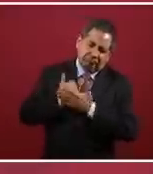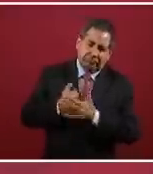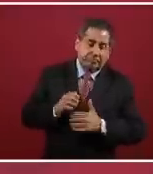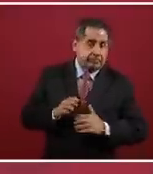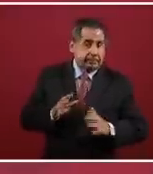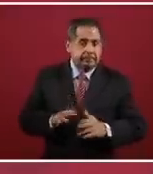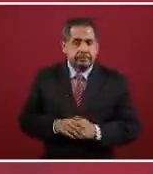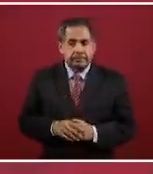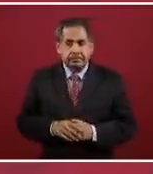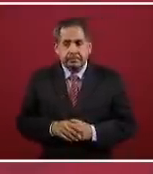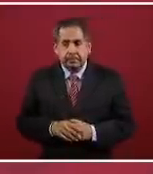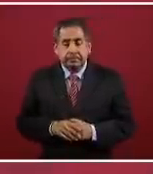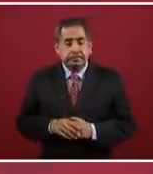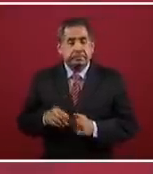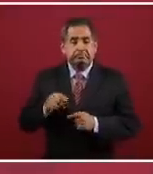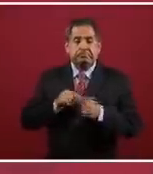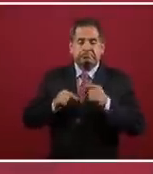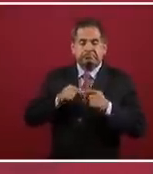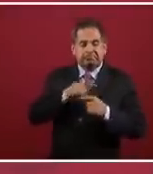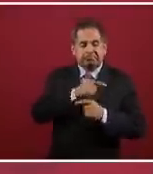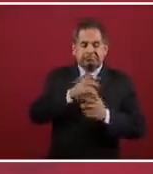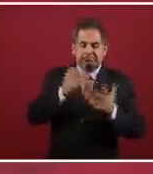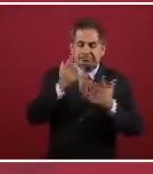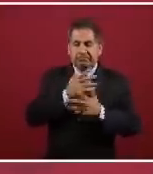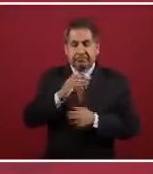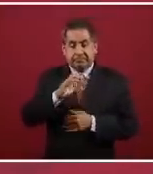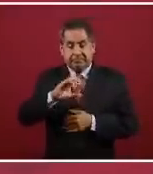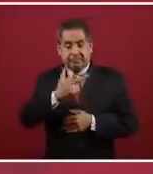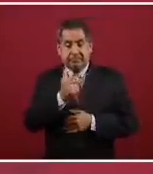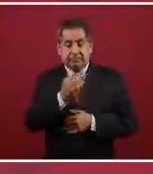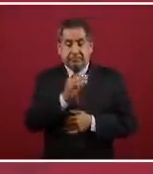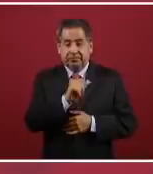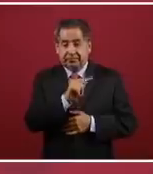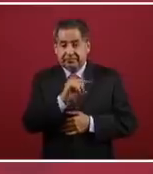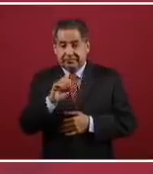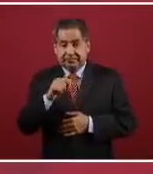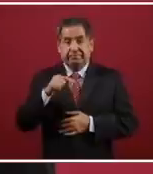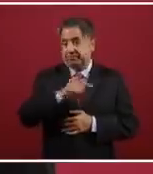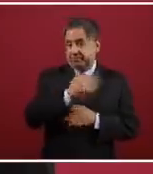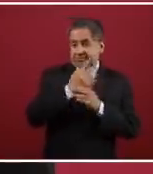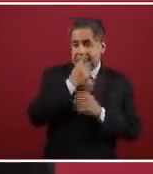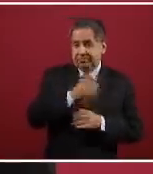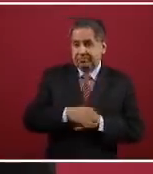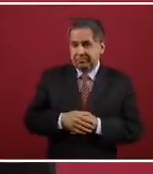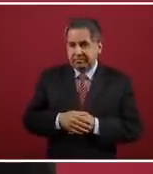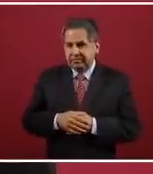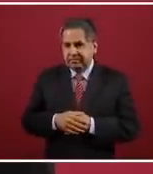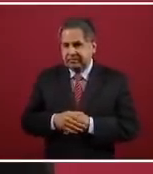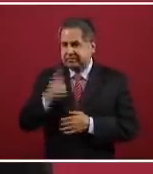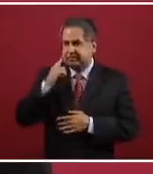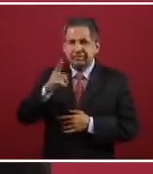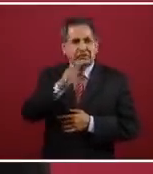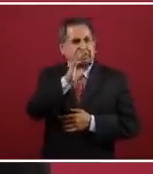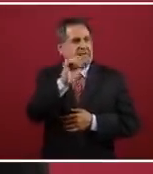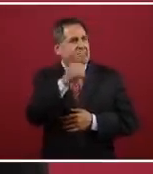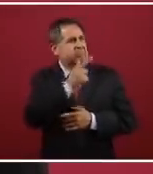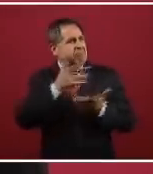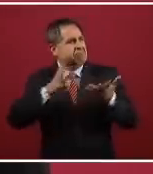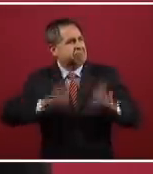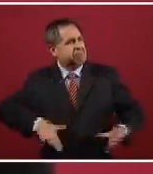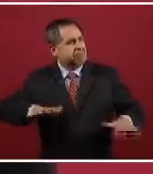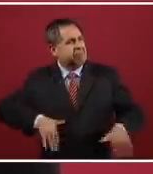Cuando tuvieron que dar marcha atrás, dijo Chaufet, se nos rajó Fox.